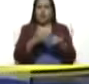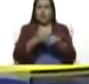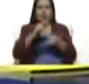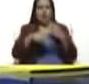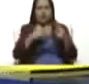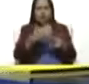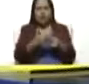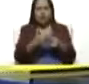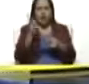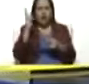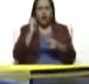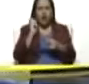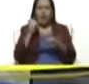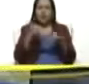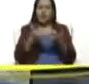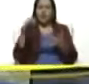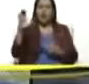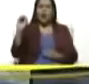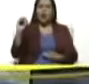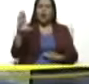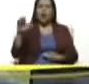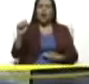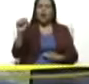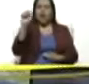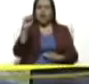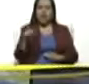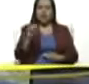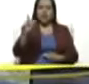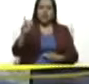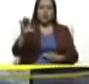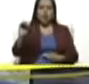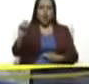Ocasiones. La familia Ocasiones.